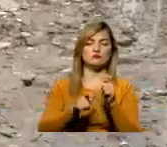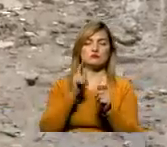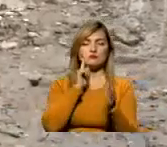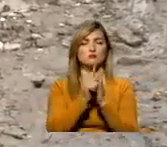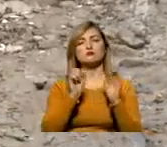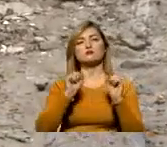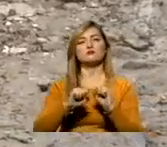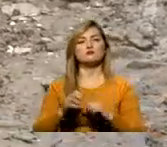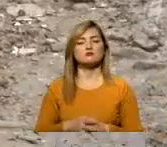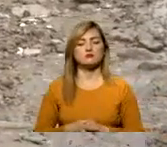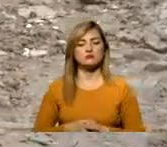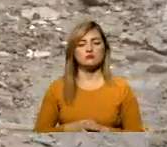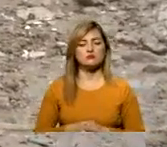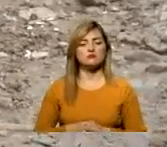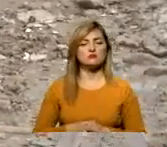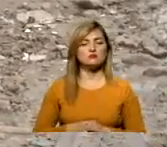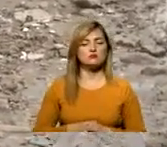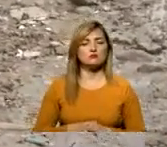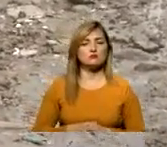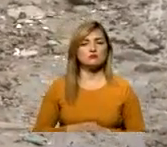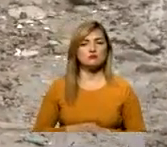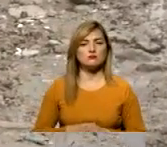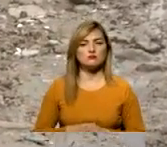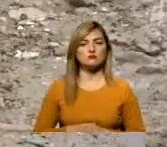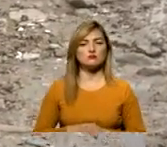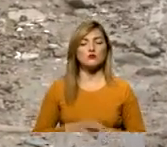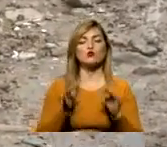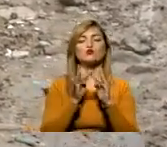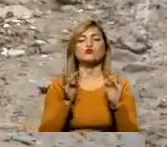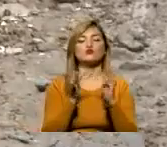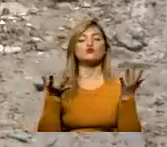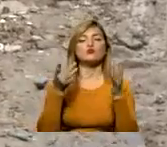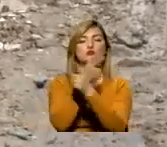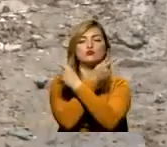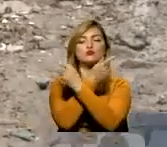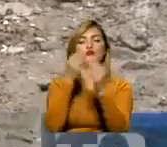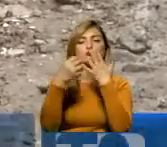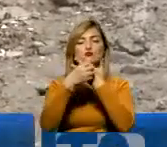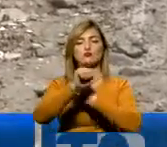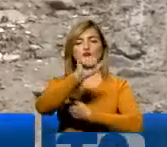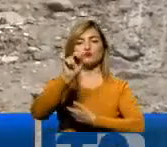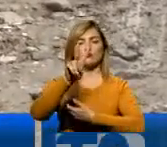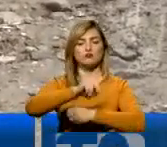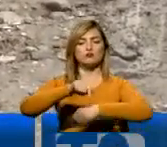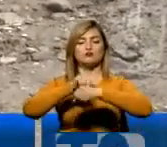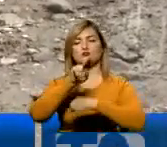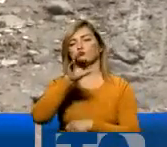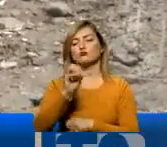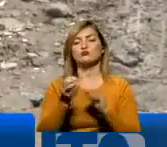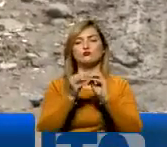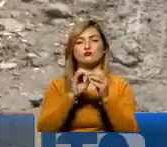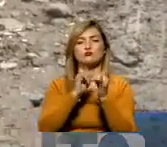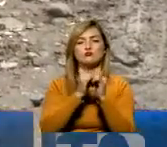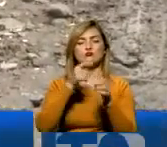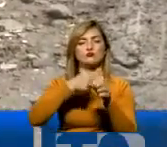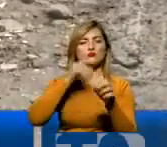nuestros televidentes a enviarnos sus denuncias a nuestras líneas de contacto, nuestro Twitter e Instagram @24horasuyo, nuestro número de